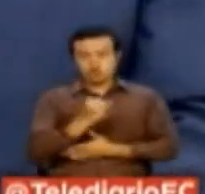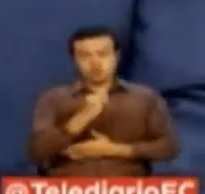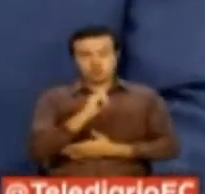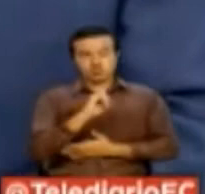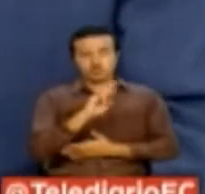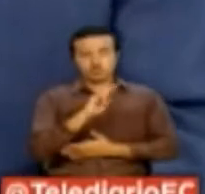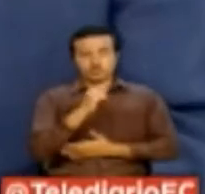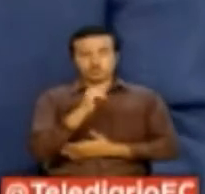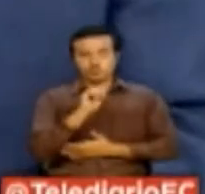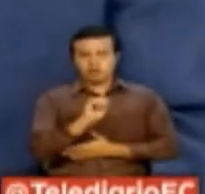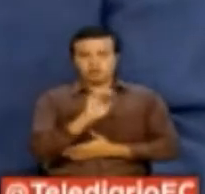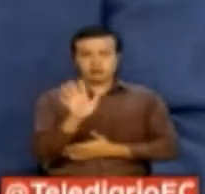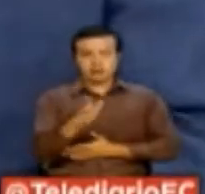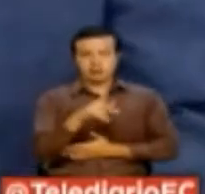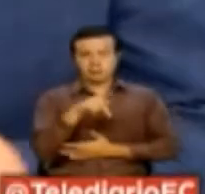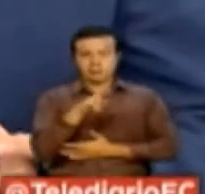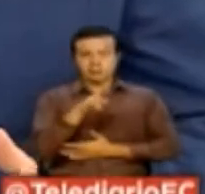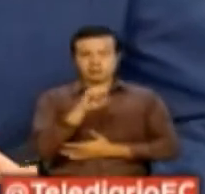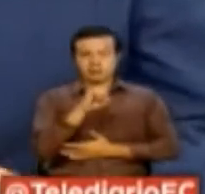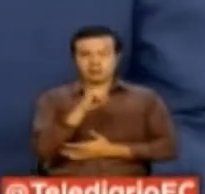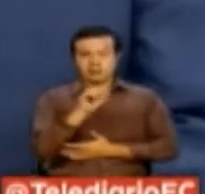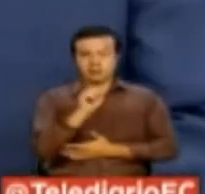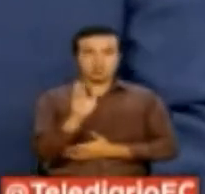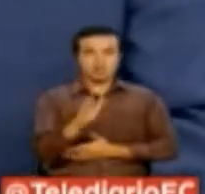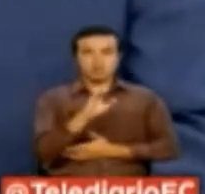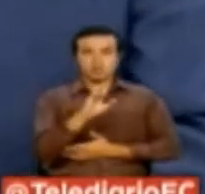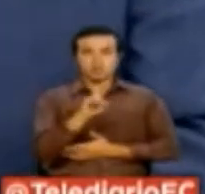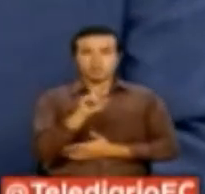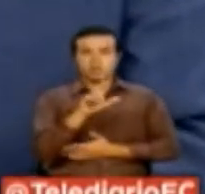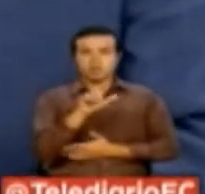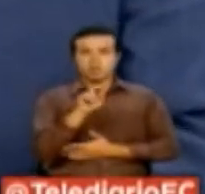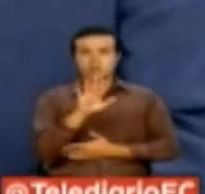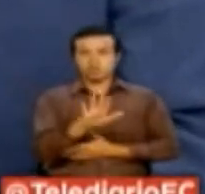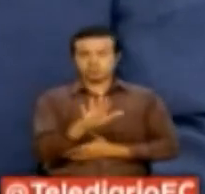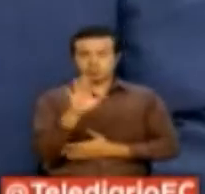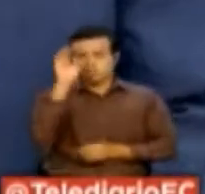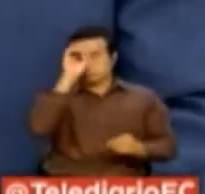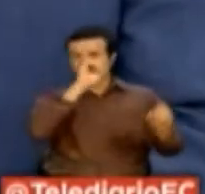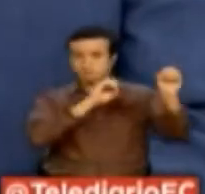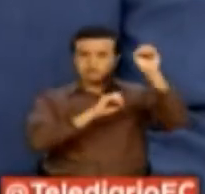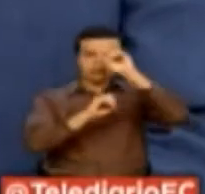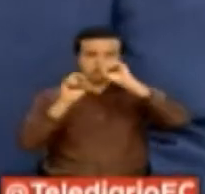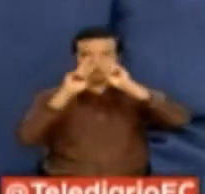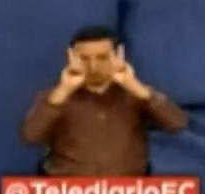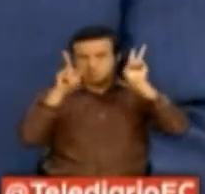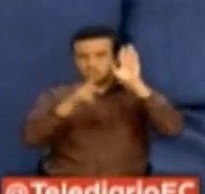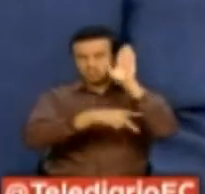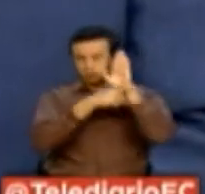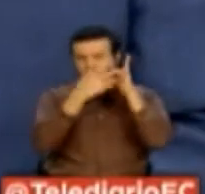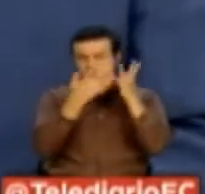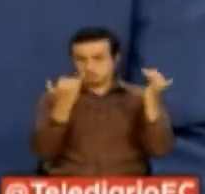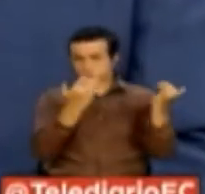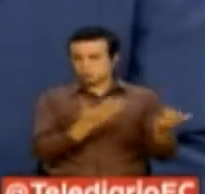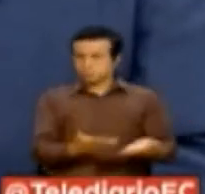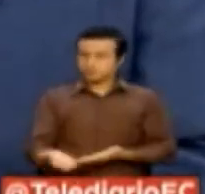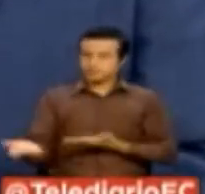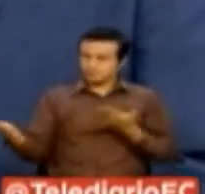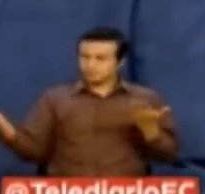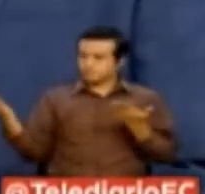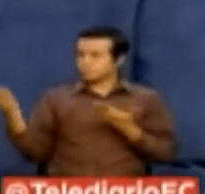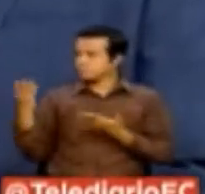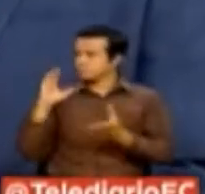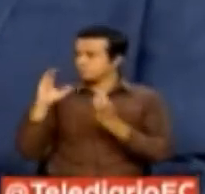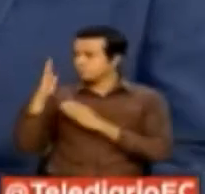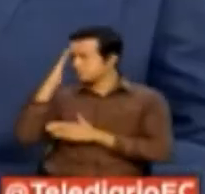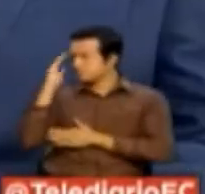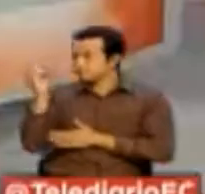cucalón ex gerente de petroecuador y observador del mercado petrolero de temas petroleros está aquí en primera